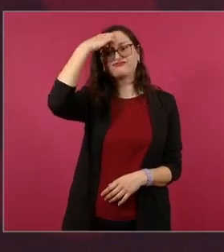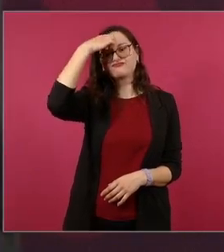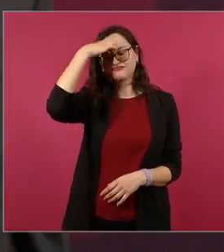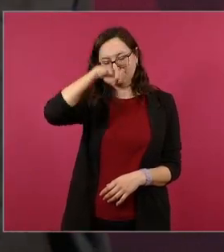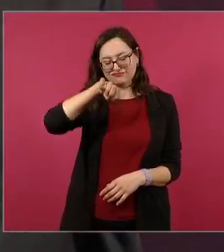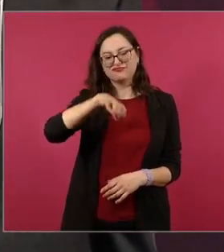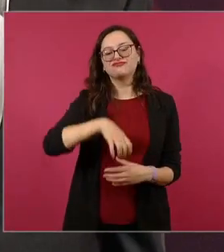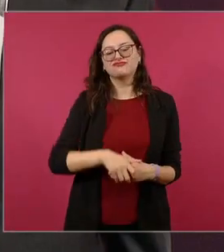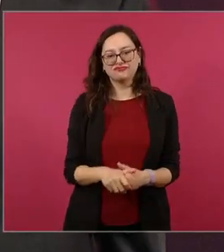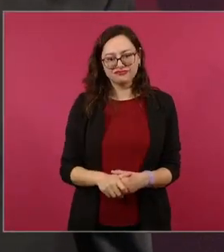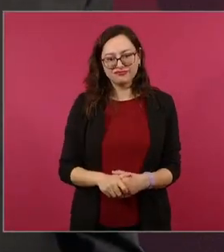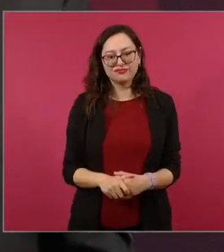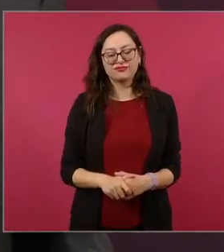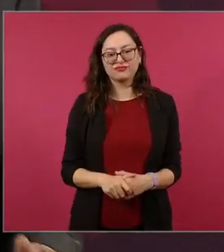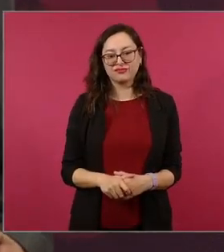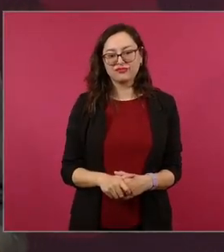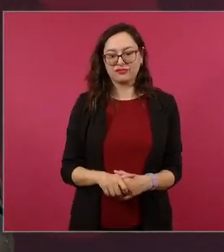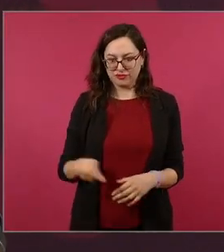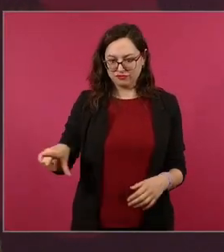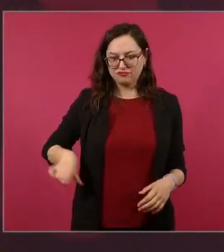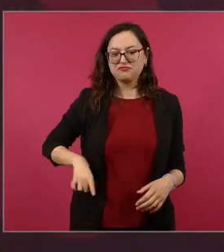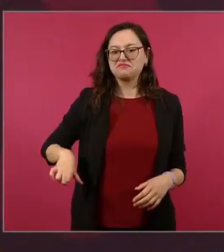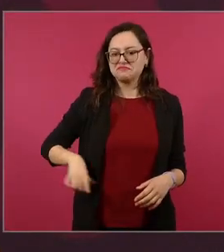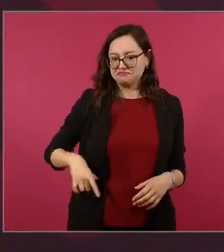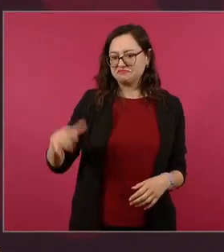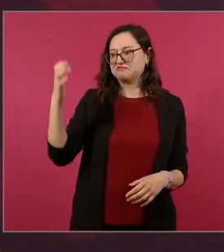arte de gobernar,